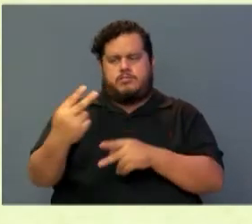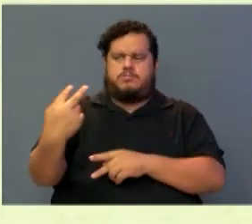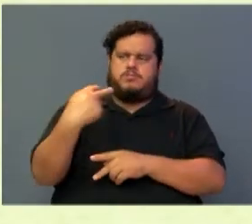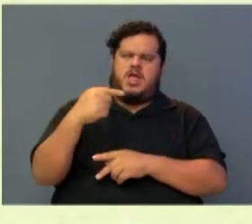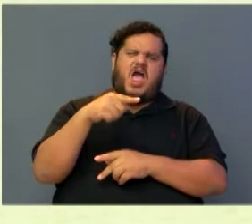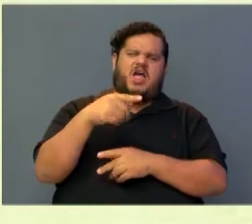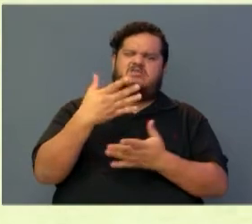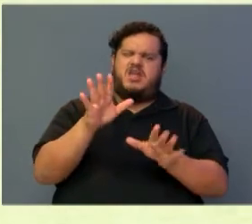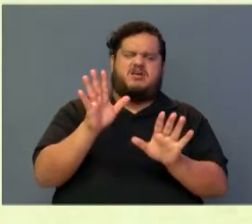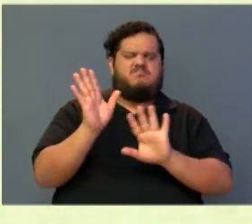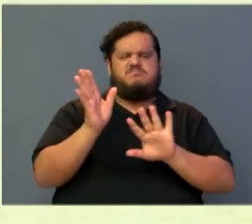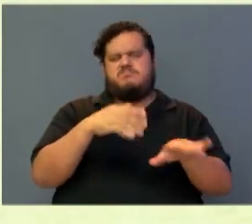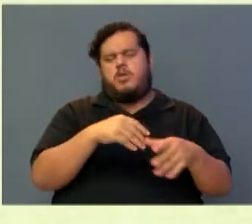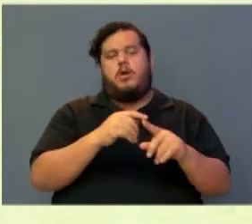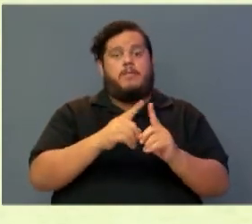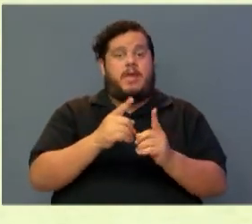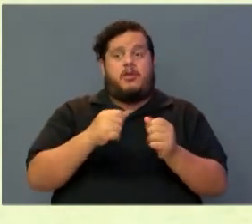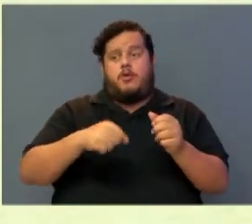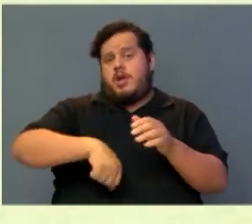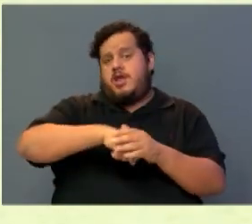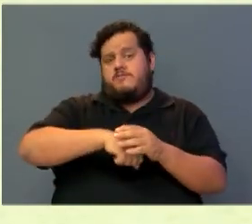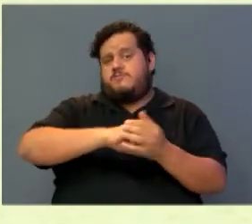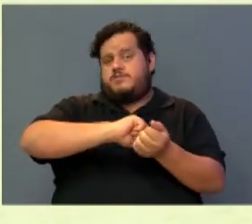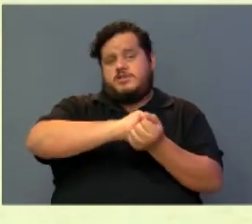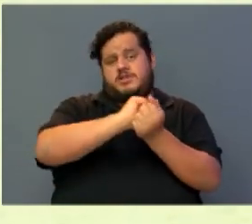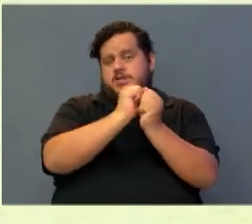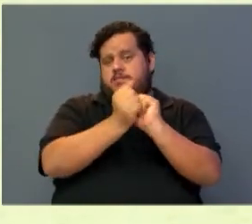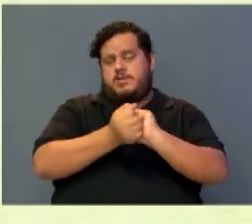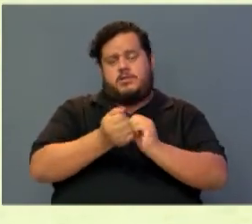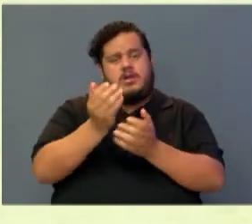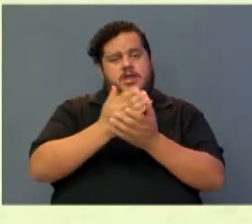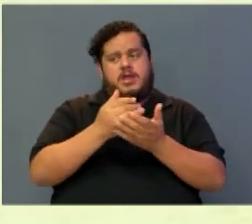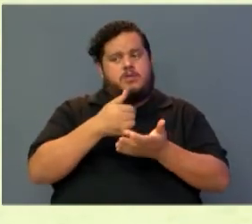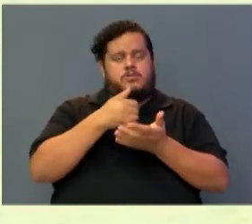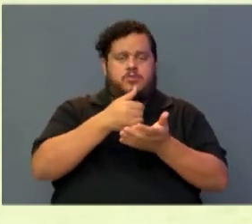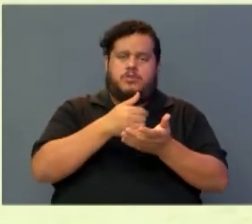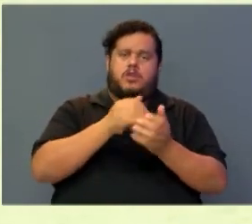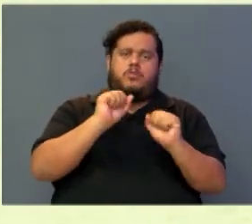dice que no, pero siempre, el fútbol es tan cambiante que en un torneo te cambia